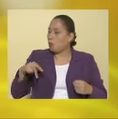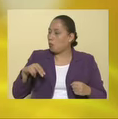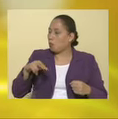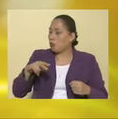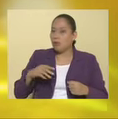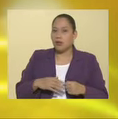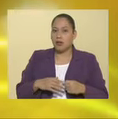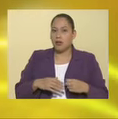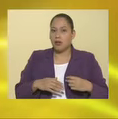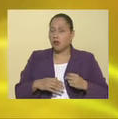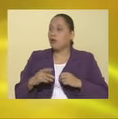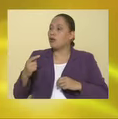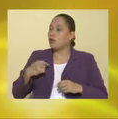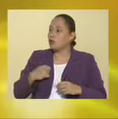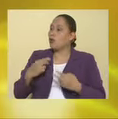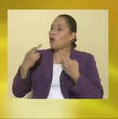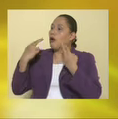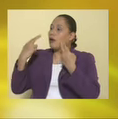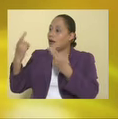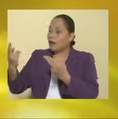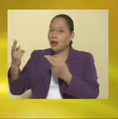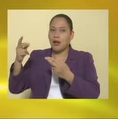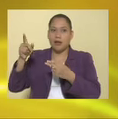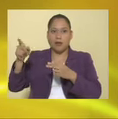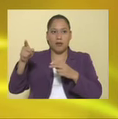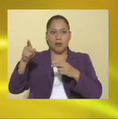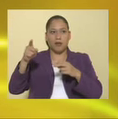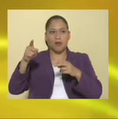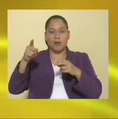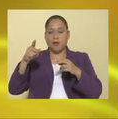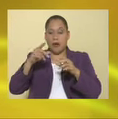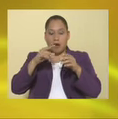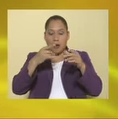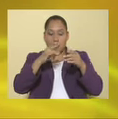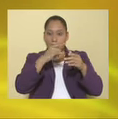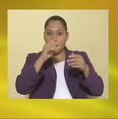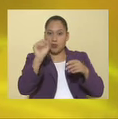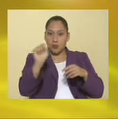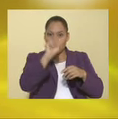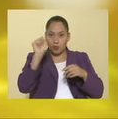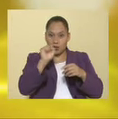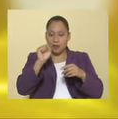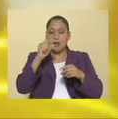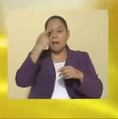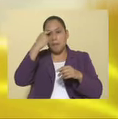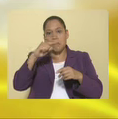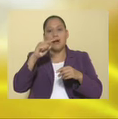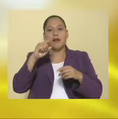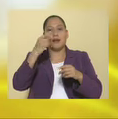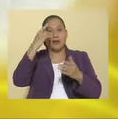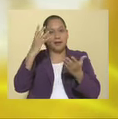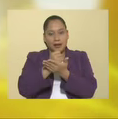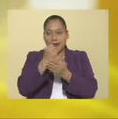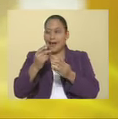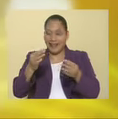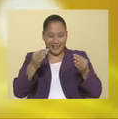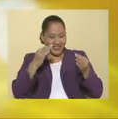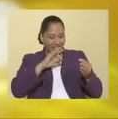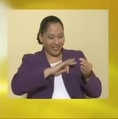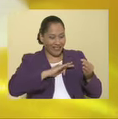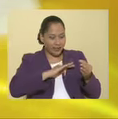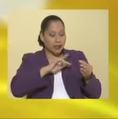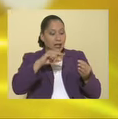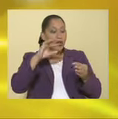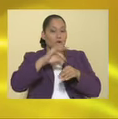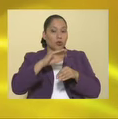y le digo, te regalo un melate con la bolsa ganadora, entonces se vuelve a poner feliz. Y si en eso pasa un médico con el que estaba yendo